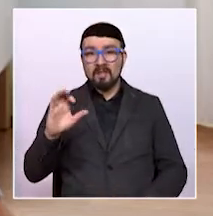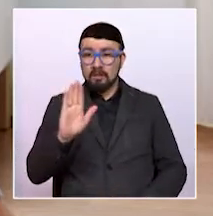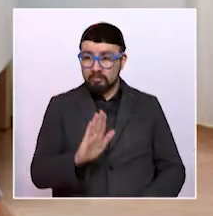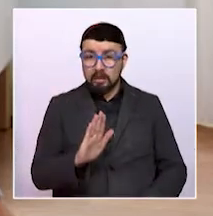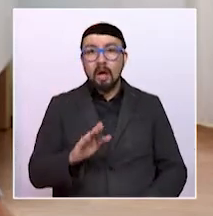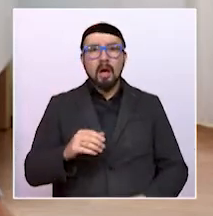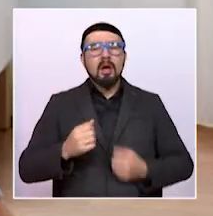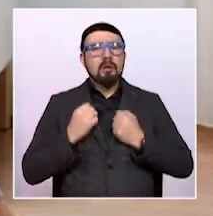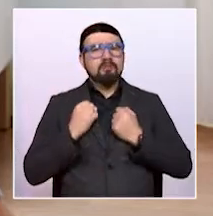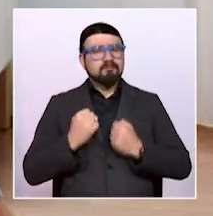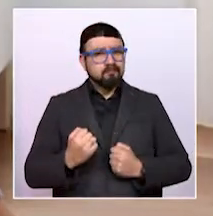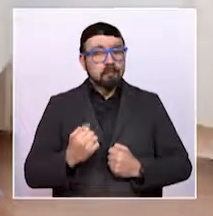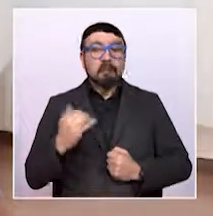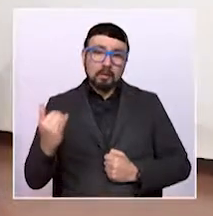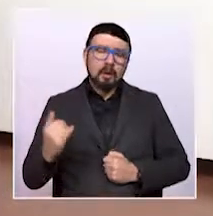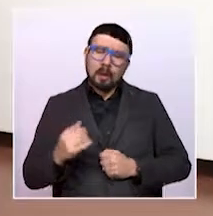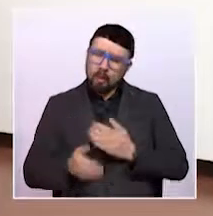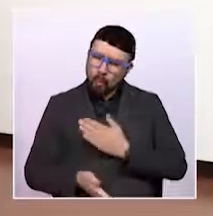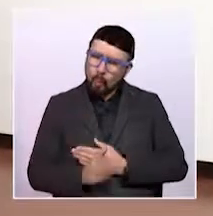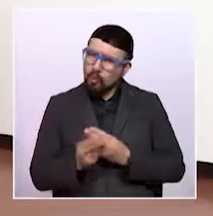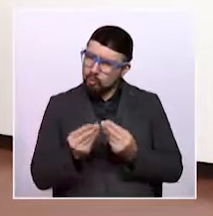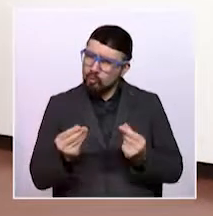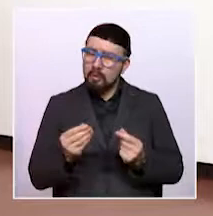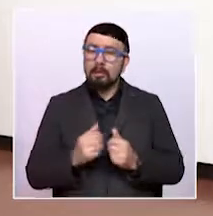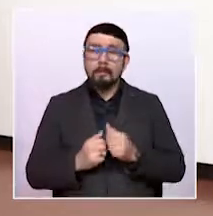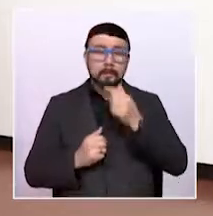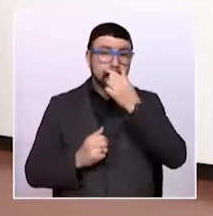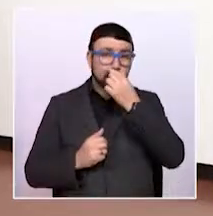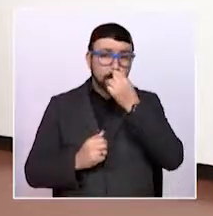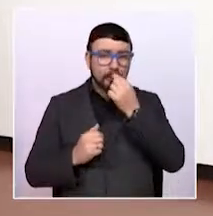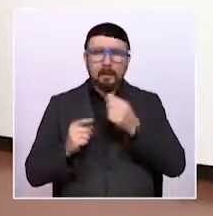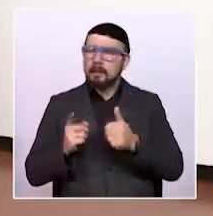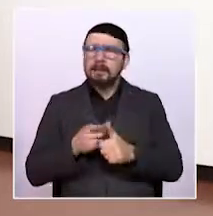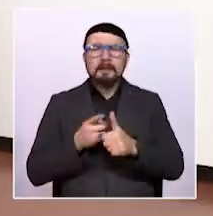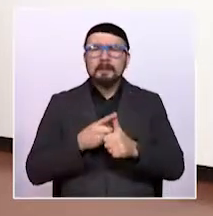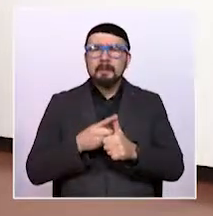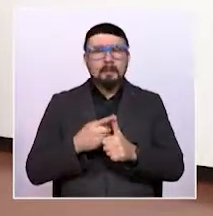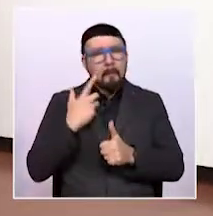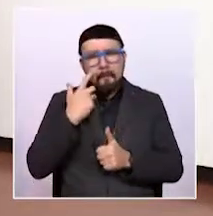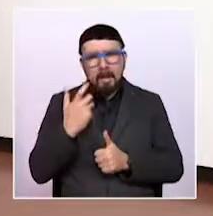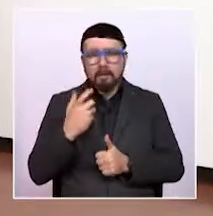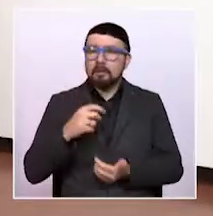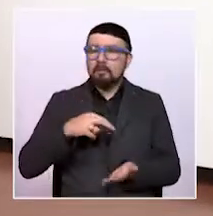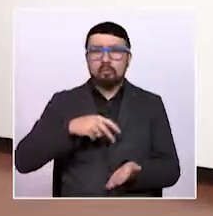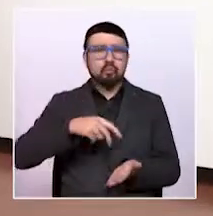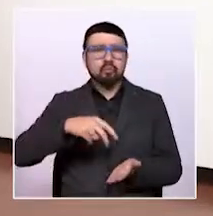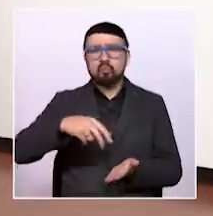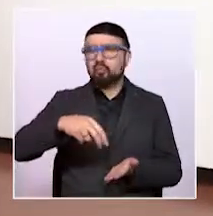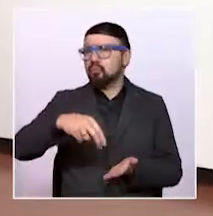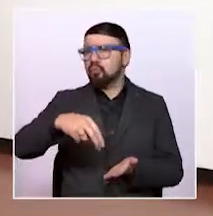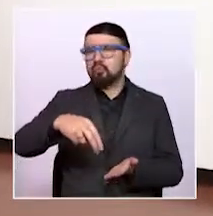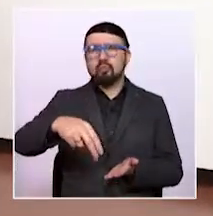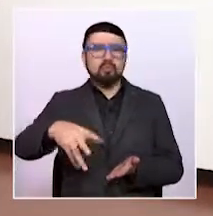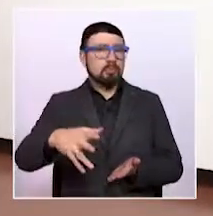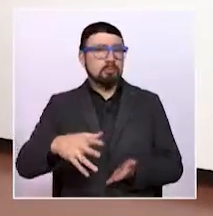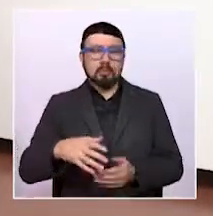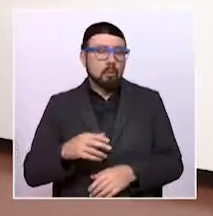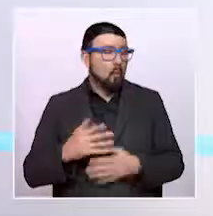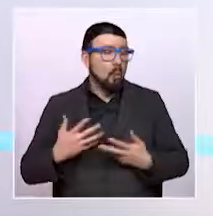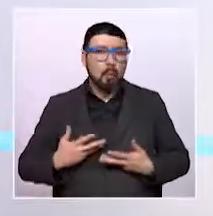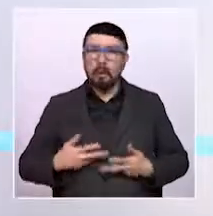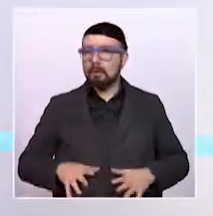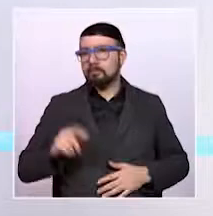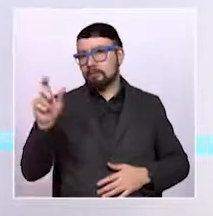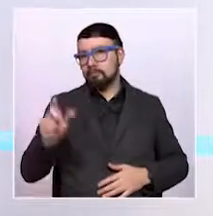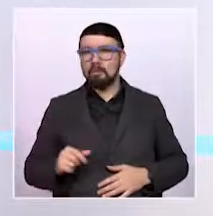cuáles son los ejercicios ideales durante el embarazo caminar caminar lo puede hacer cualquier persona en cualquier ambiente le